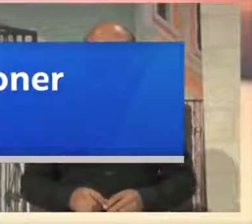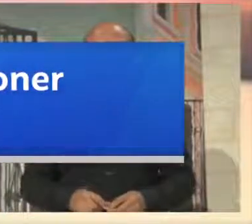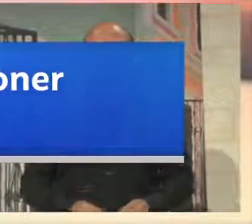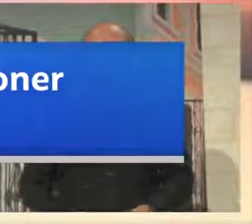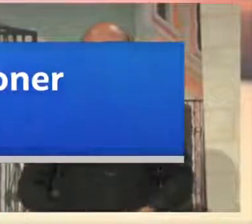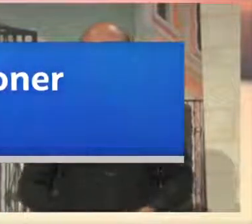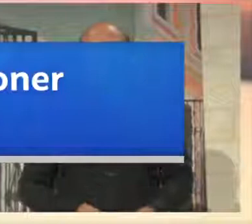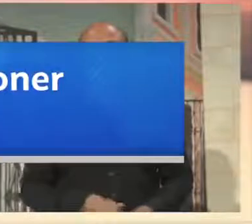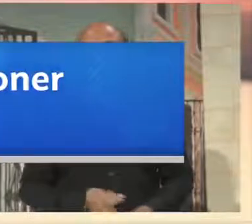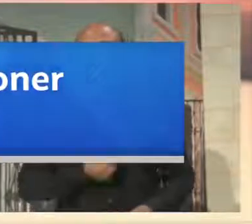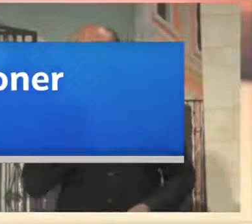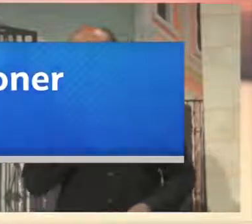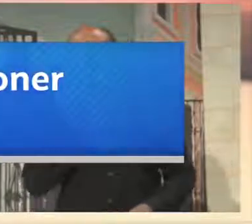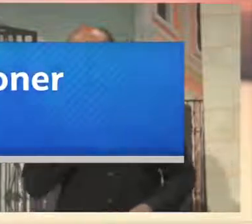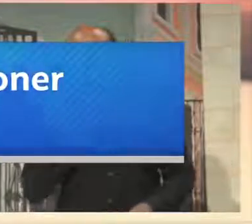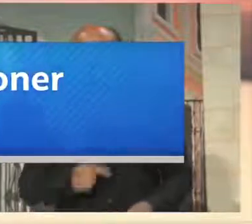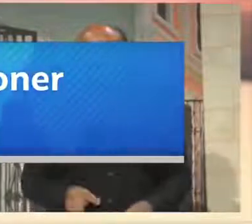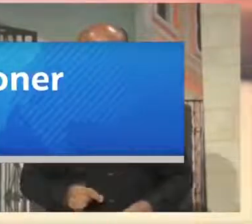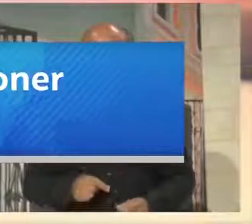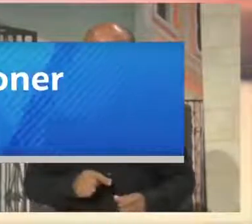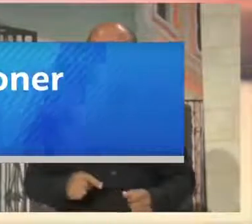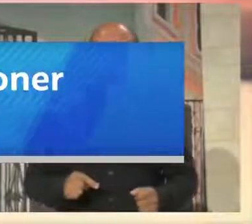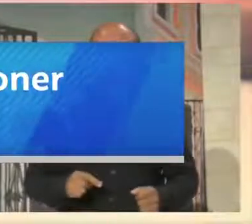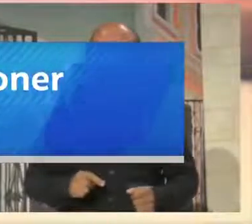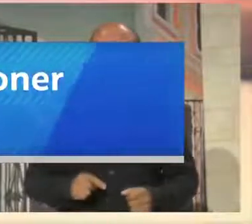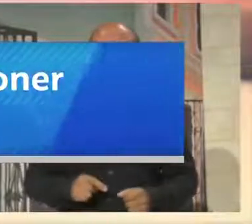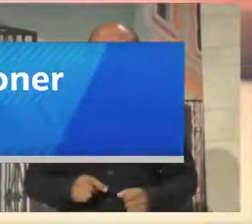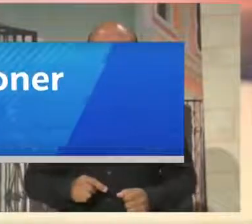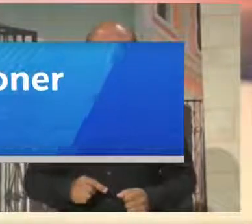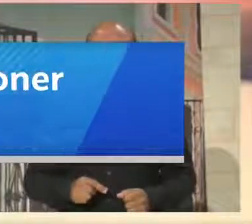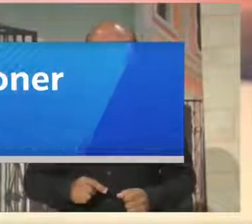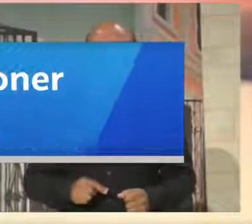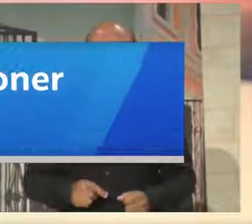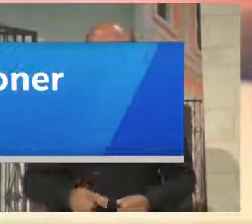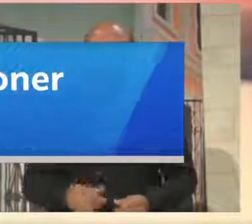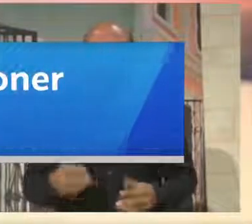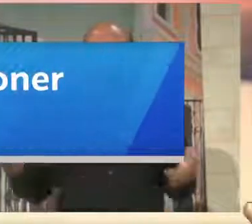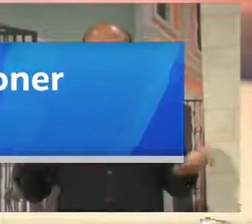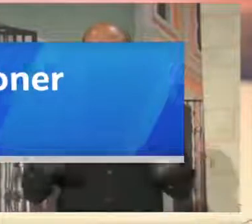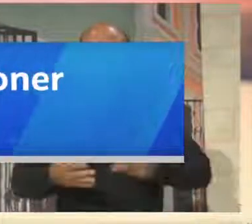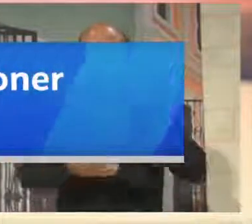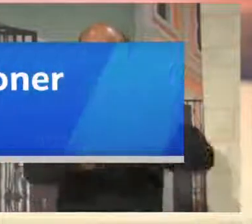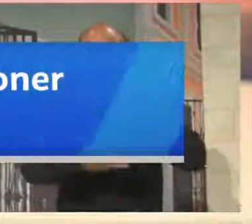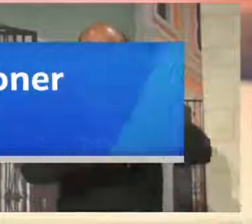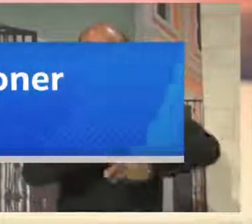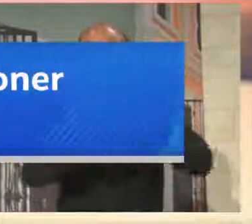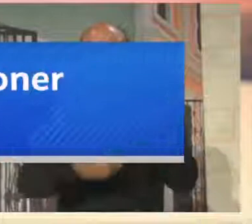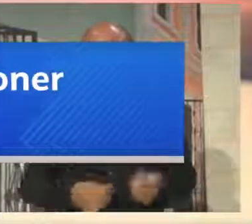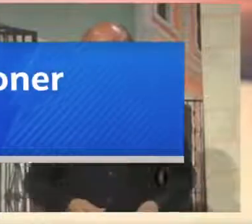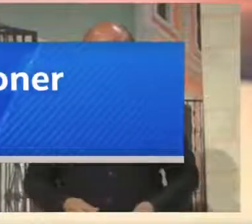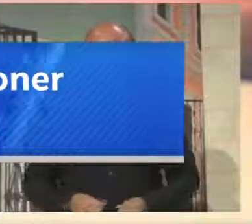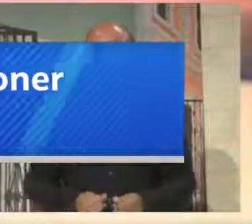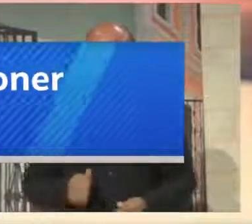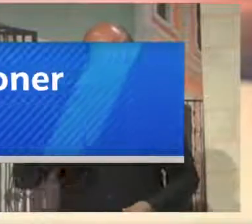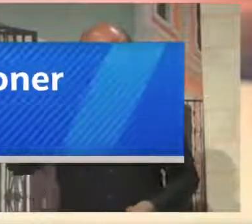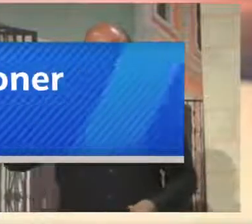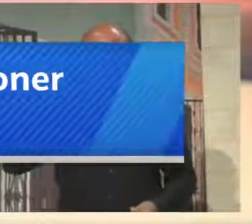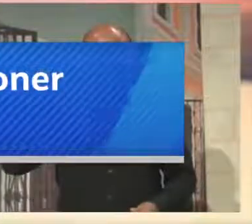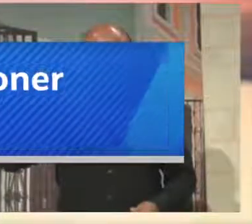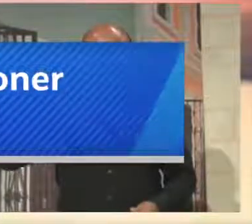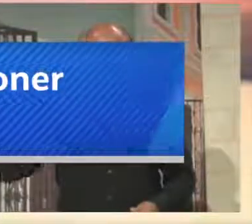los niños, también hemos impactado a través de algunos programas y de algunos centros asistenciales. En el caso de las